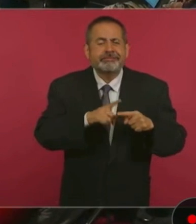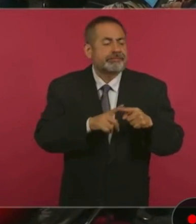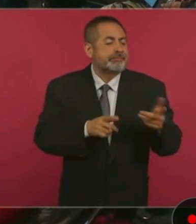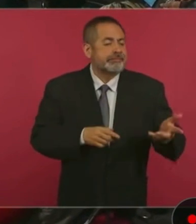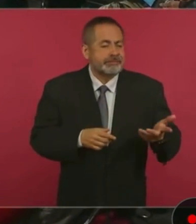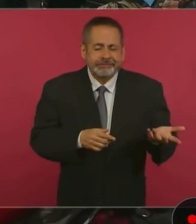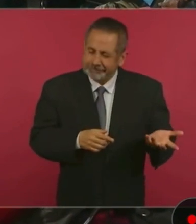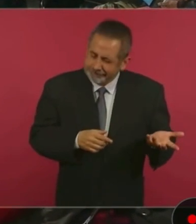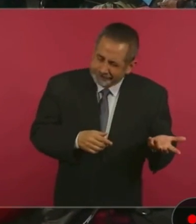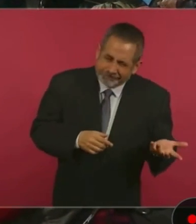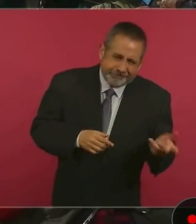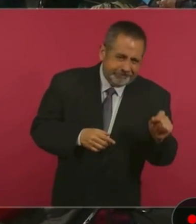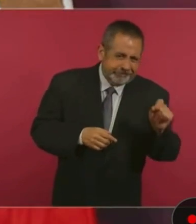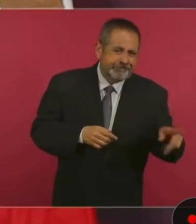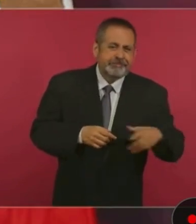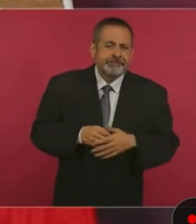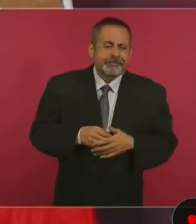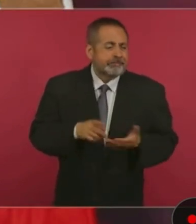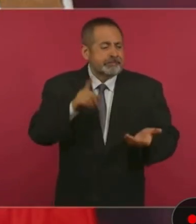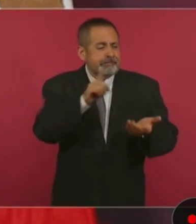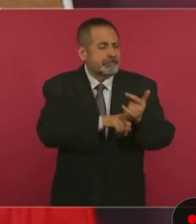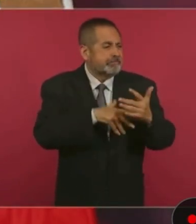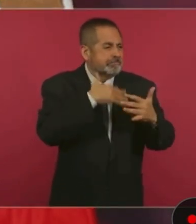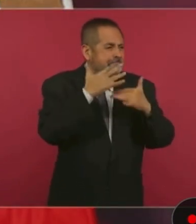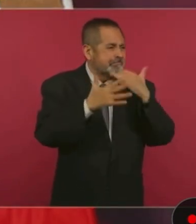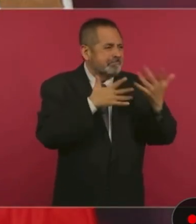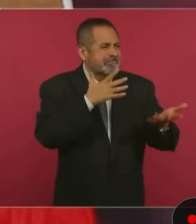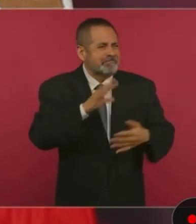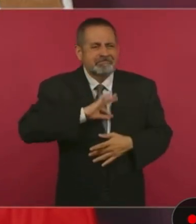que está echado a perder.